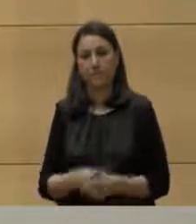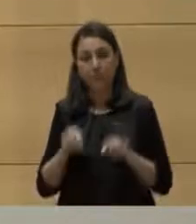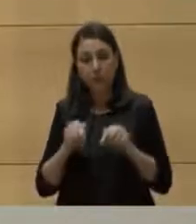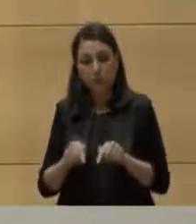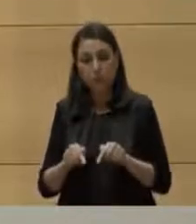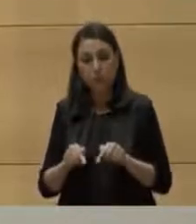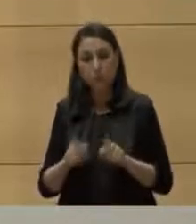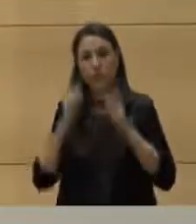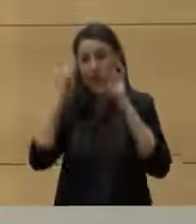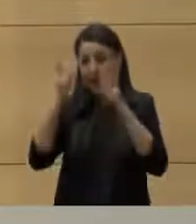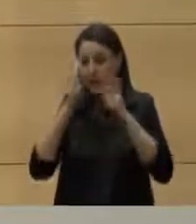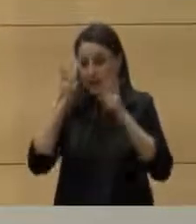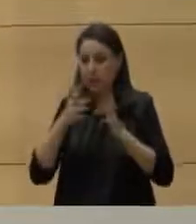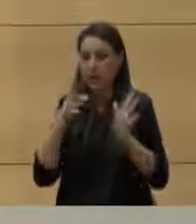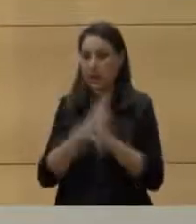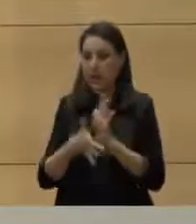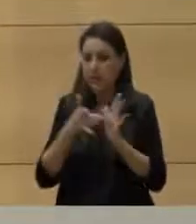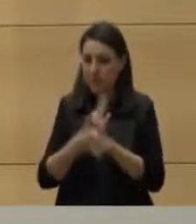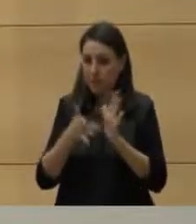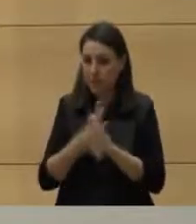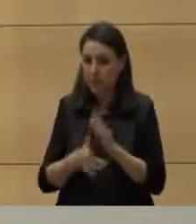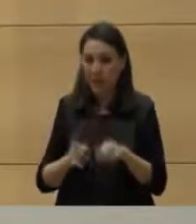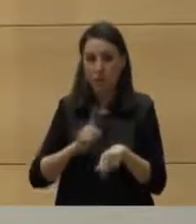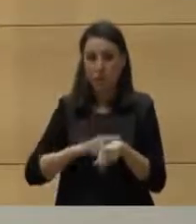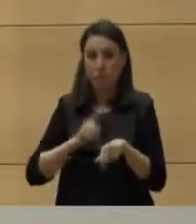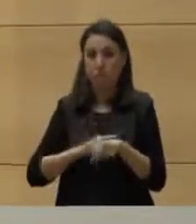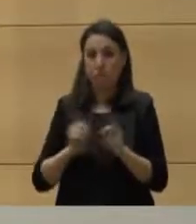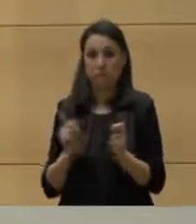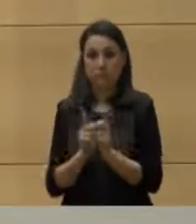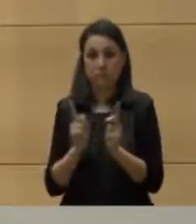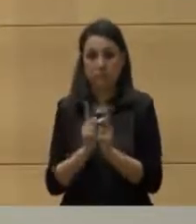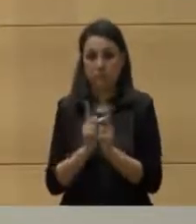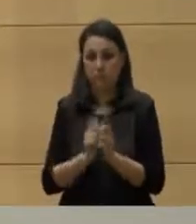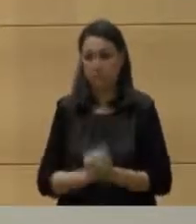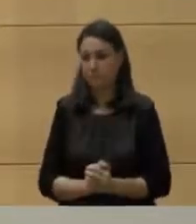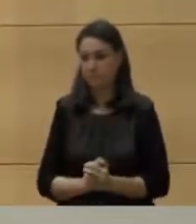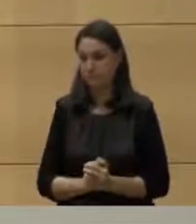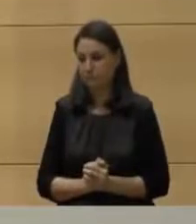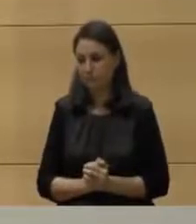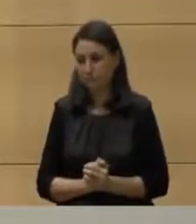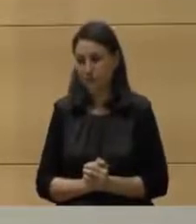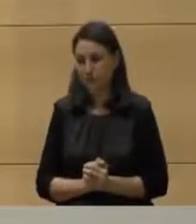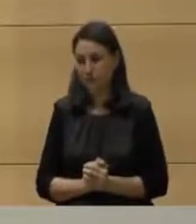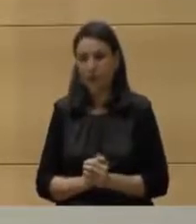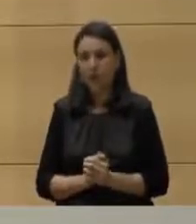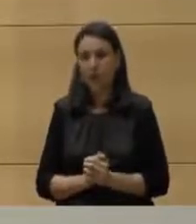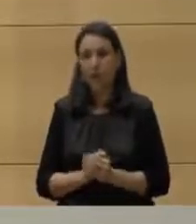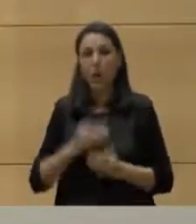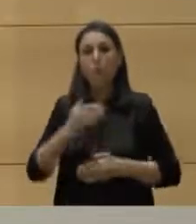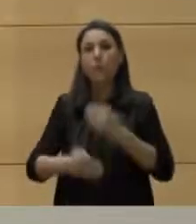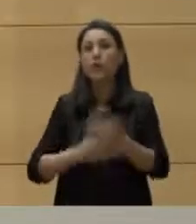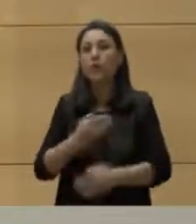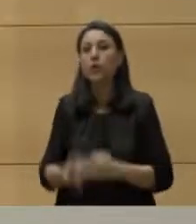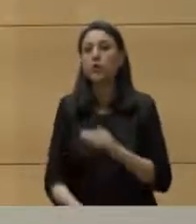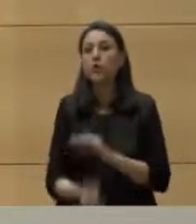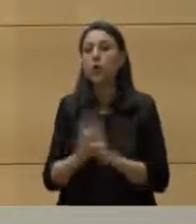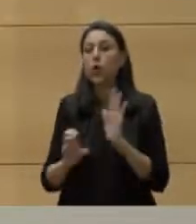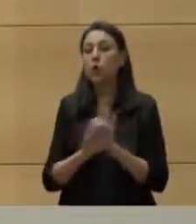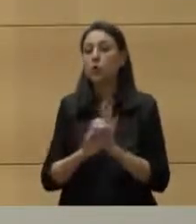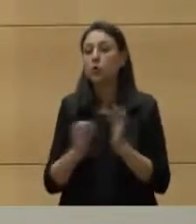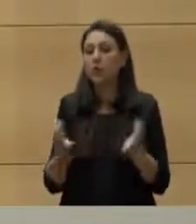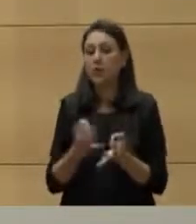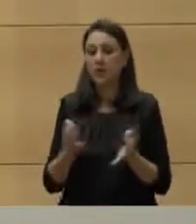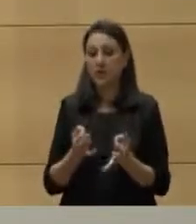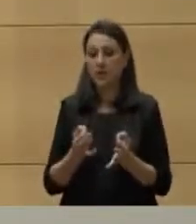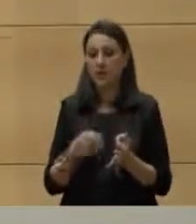a intentar explicarlo en los breves minutos de que dispongo. ¿Qué es el proceso constituyente? No es